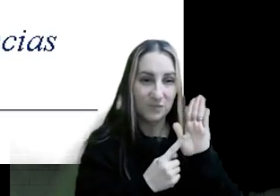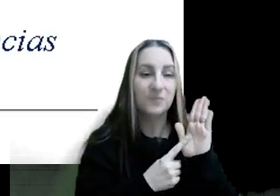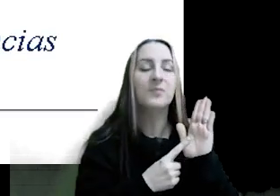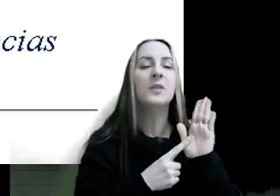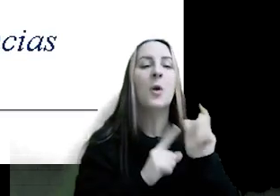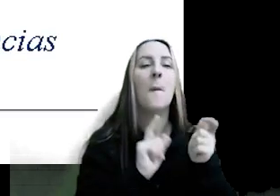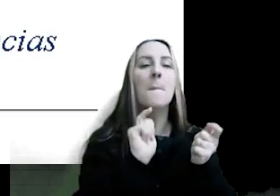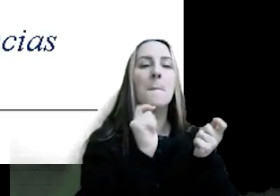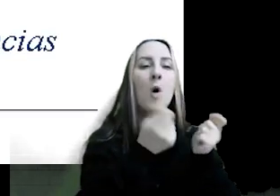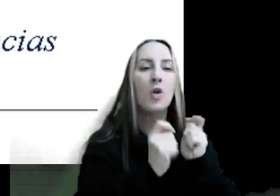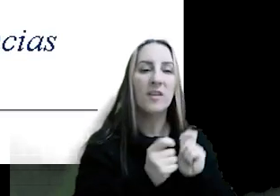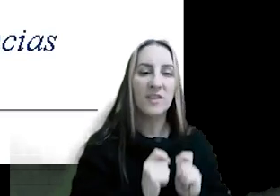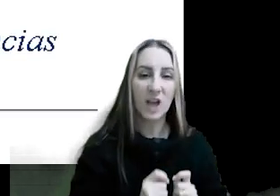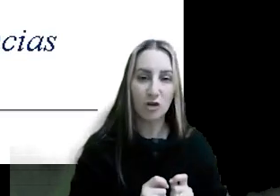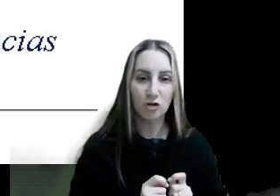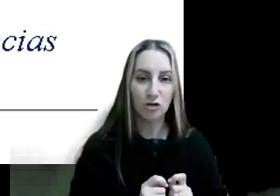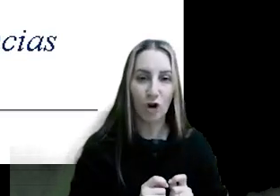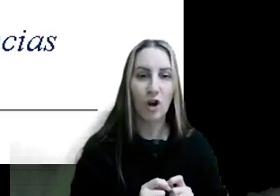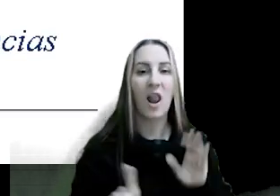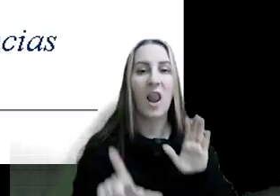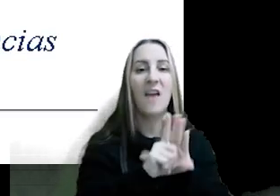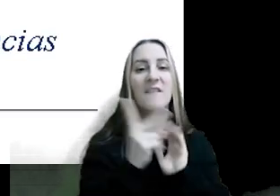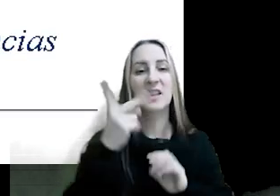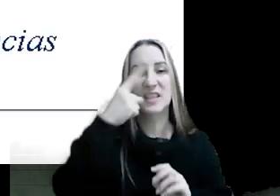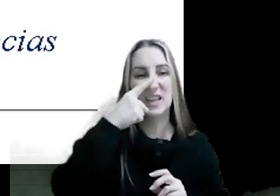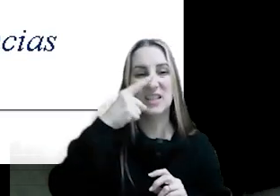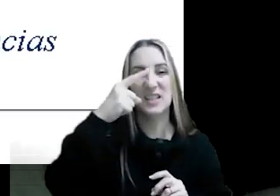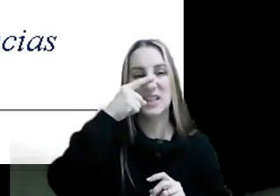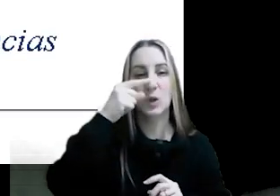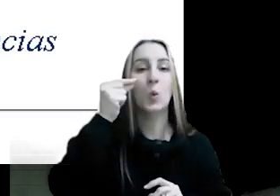modificaciones introducidas por la ley 27743 en